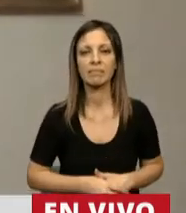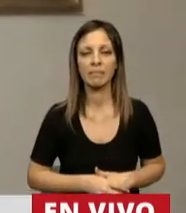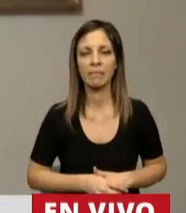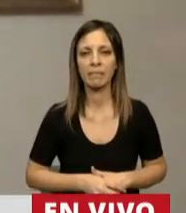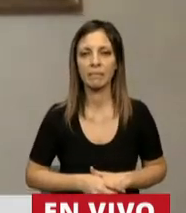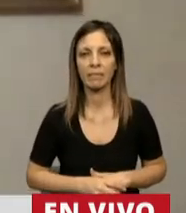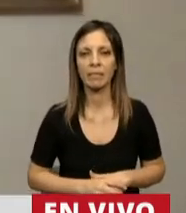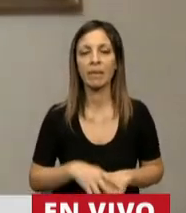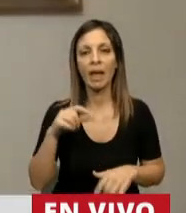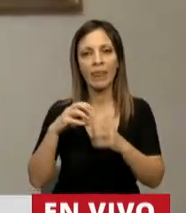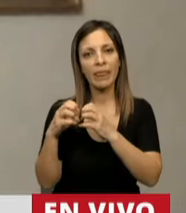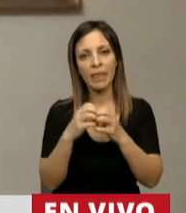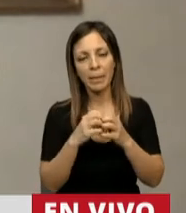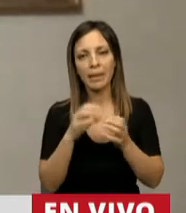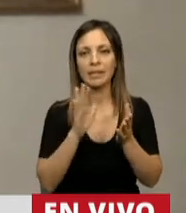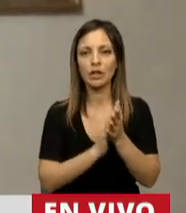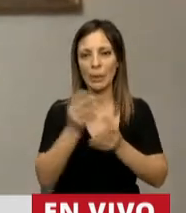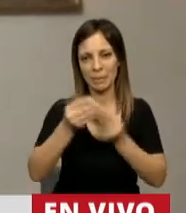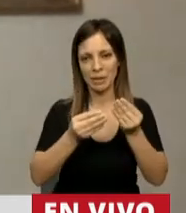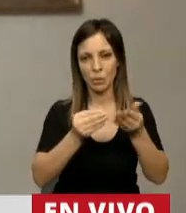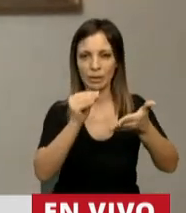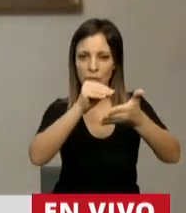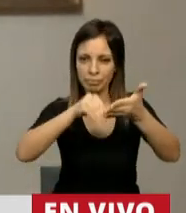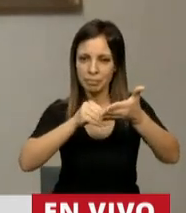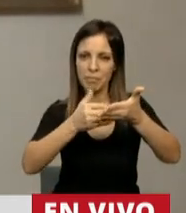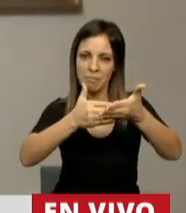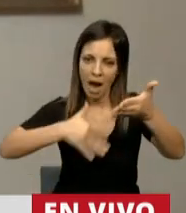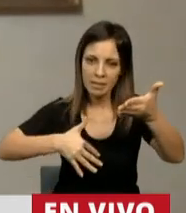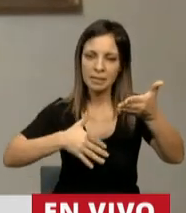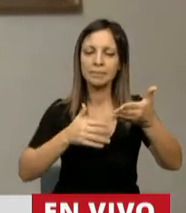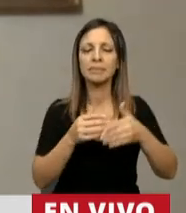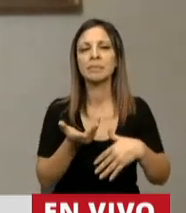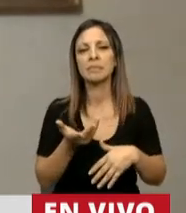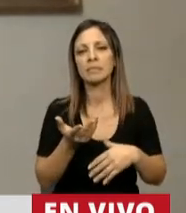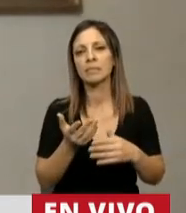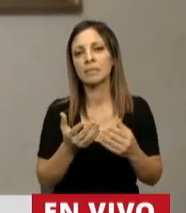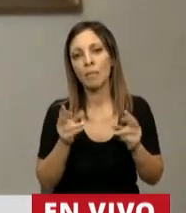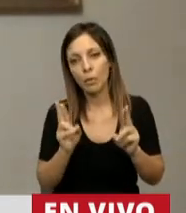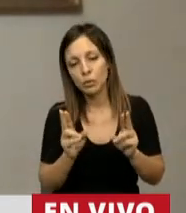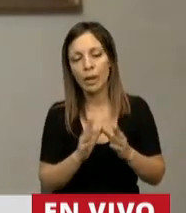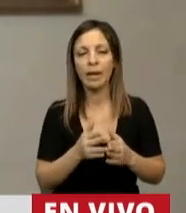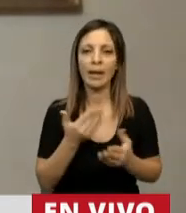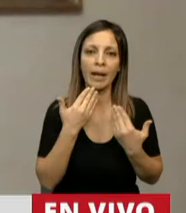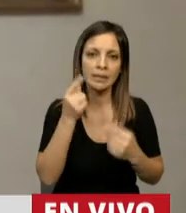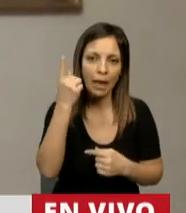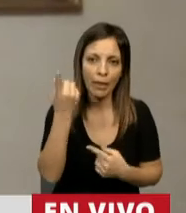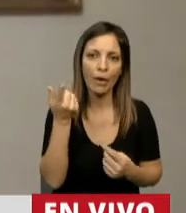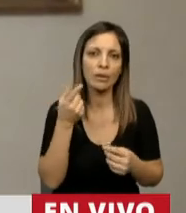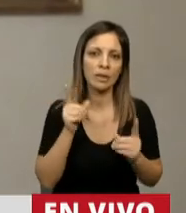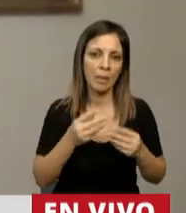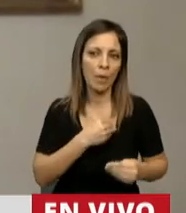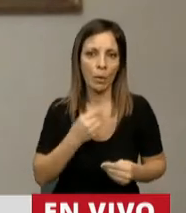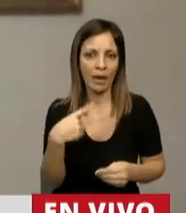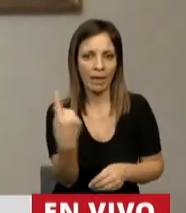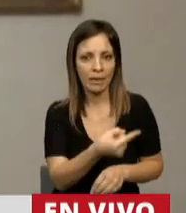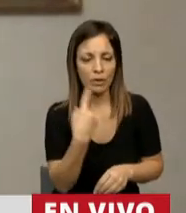a este debate que se trata de la ampliación presupuestaria que, gracias a Dios y gracias a la voluntad política de este gobierno, se hace